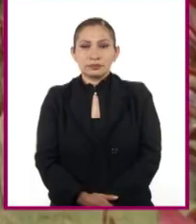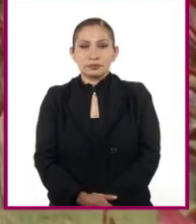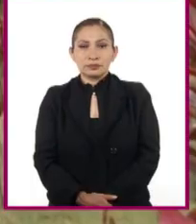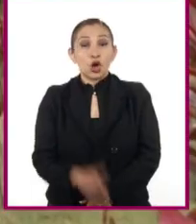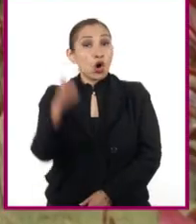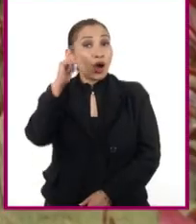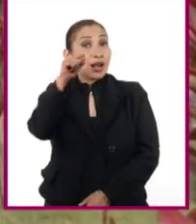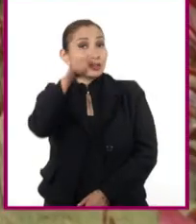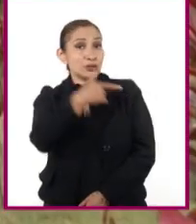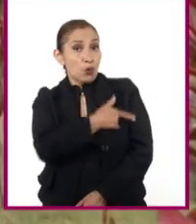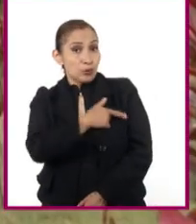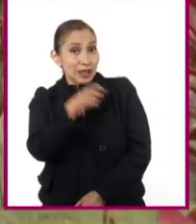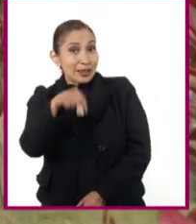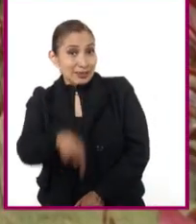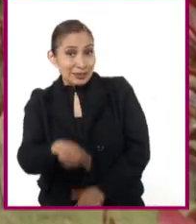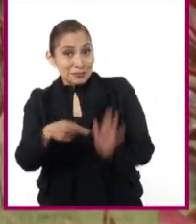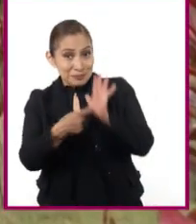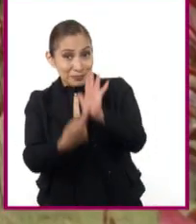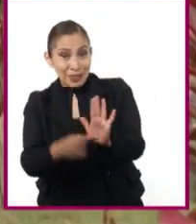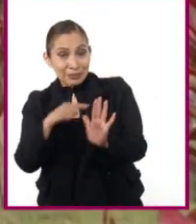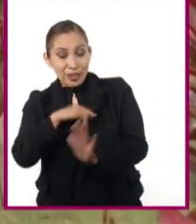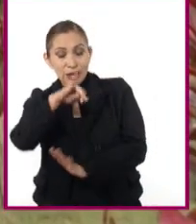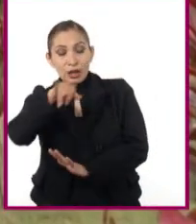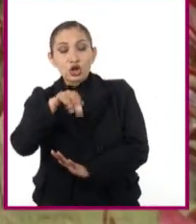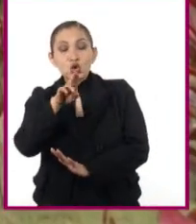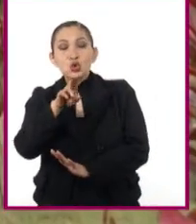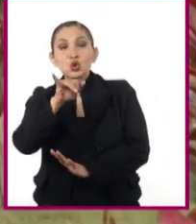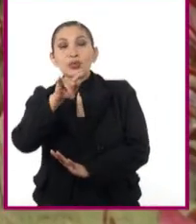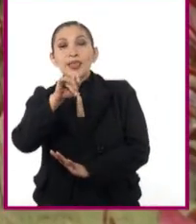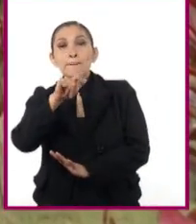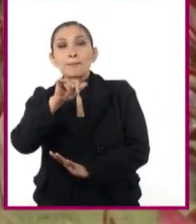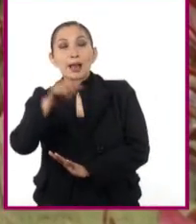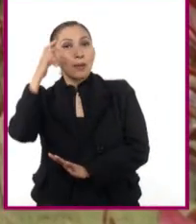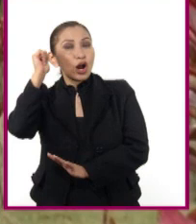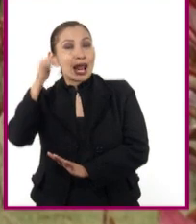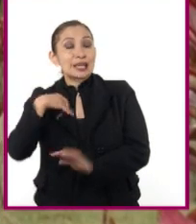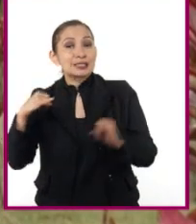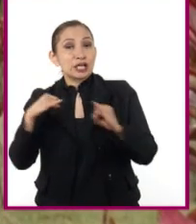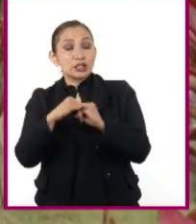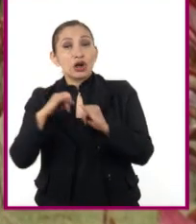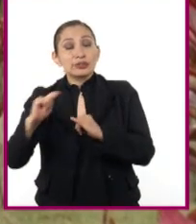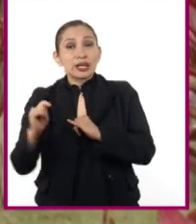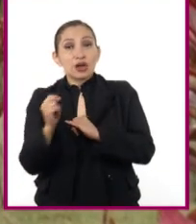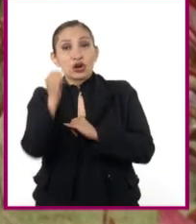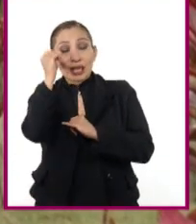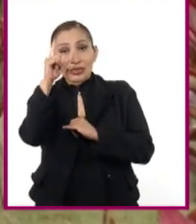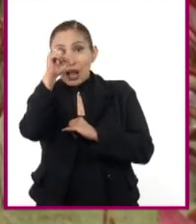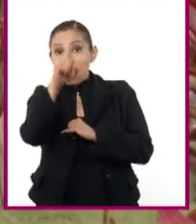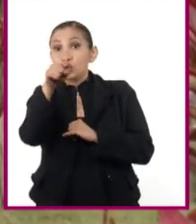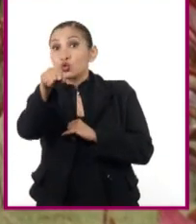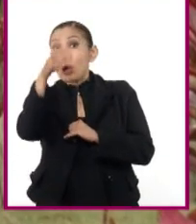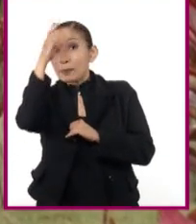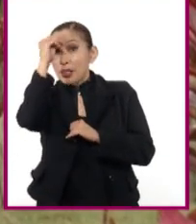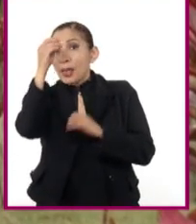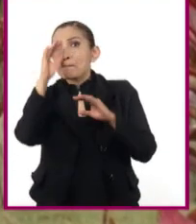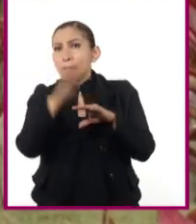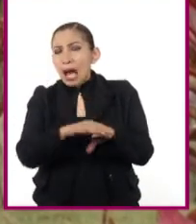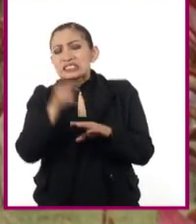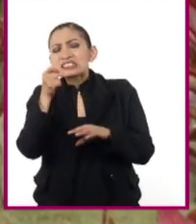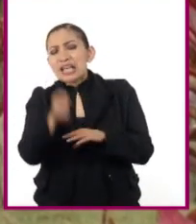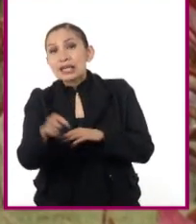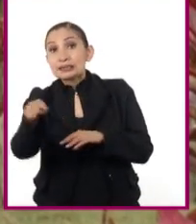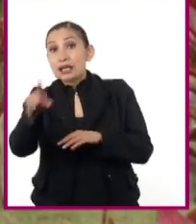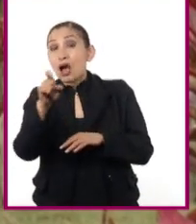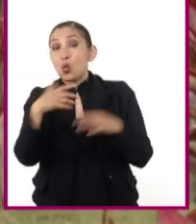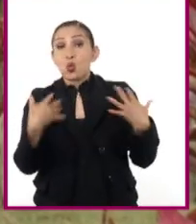Espero que hayas disfrutado de este programa que realizamos en Jiutepec, Morelos, en el Instituto Mexicano de Tecnología del Agua, y que hayas aprendido mucho más